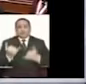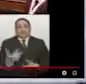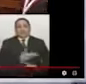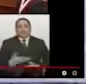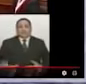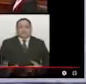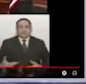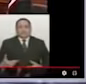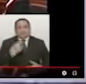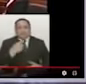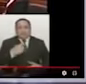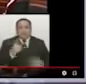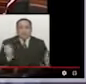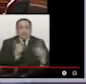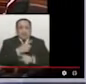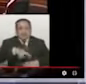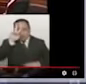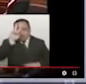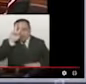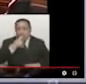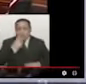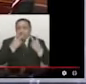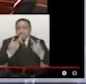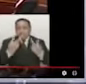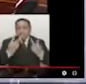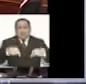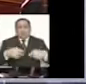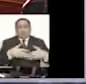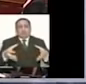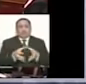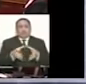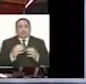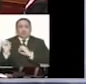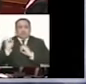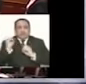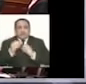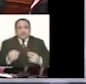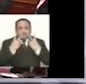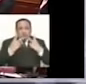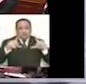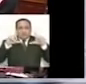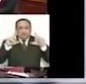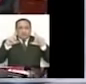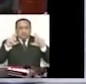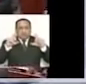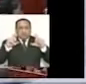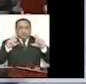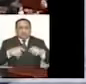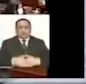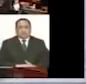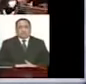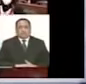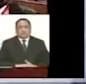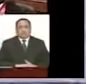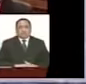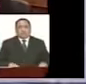como te digo, para mí lo importante es que ha prometido equilibrio. Con respecto a la salud, no dijo nada más que las vacunas y lo demás son generalidades y